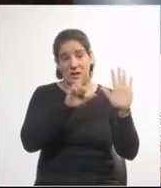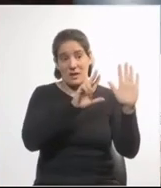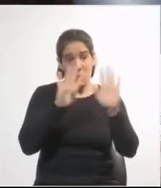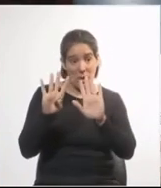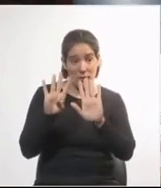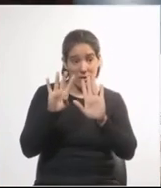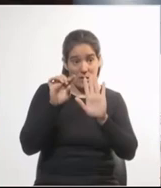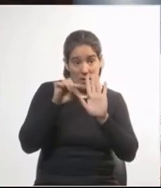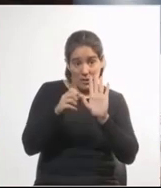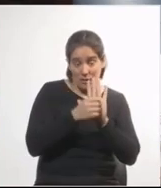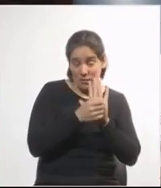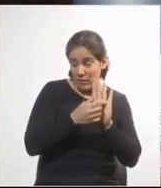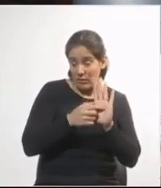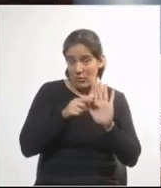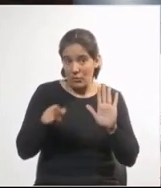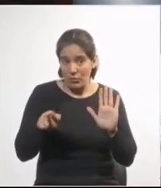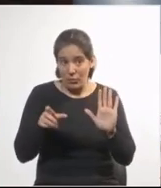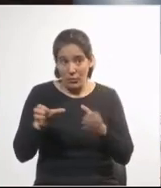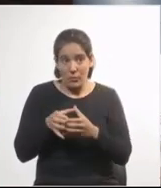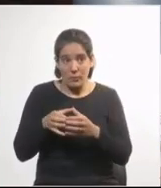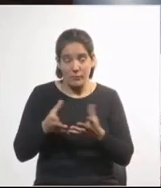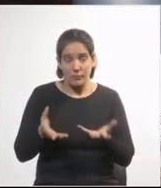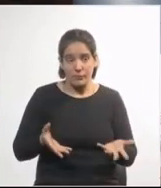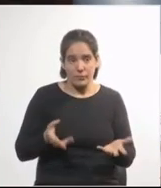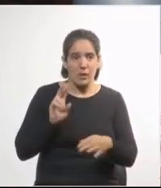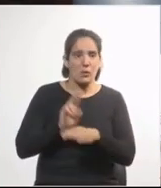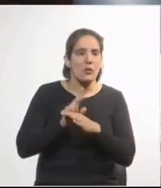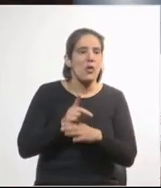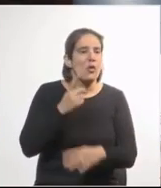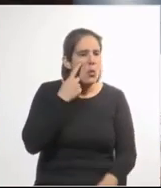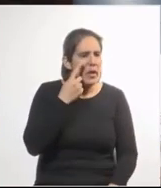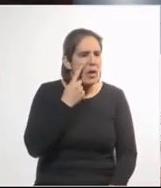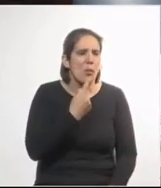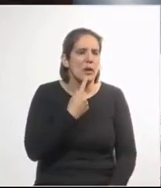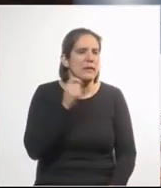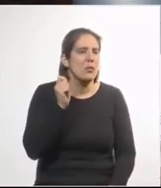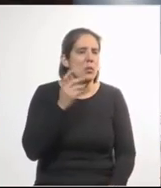19.889 a la Agencia de Monitoreo y Evaluación de las Políticas Públicas.